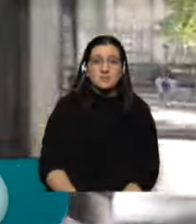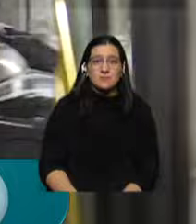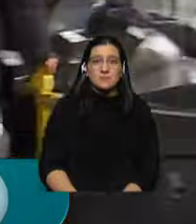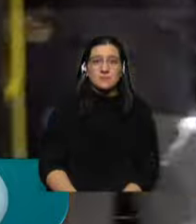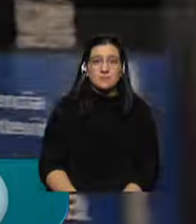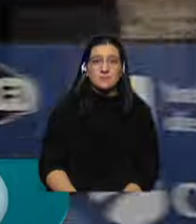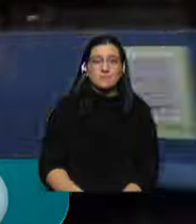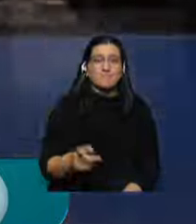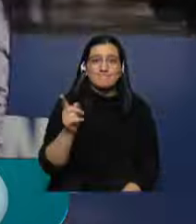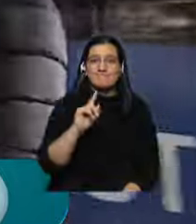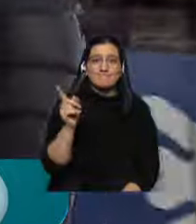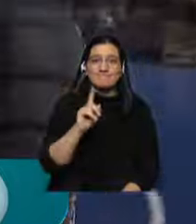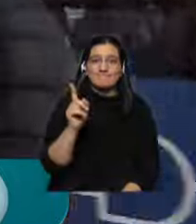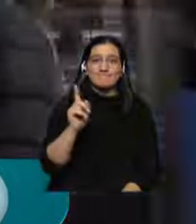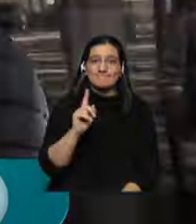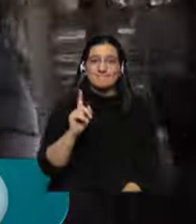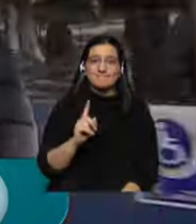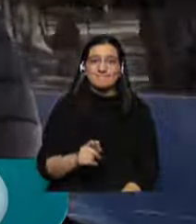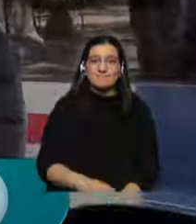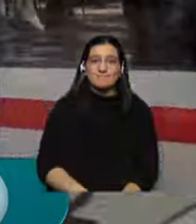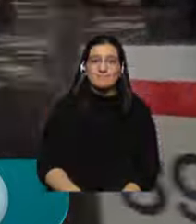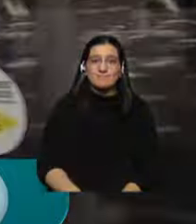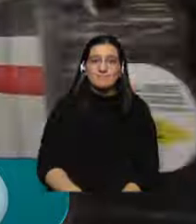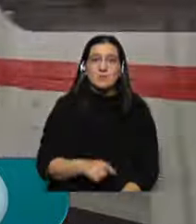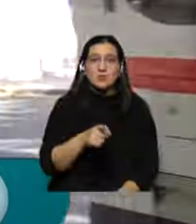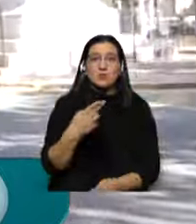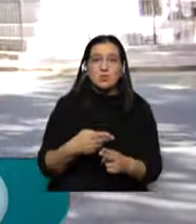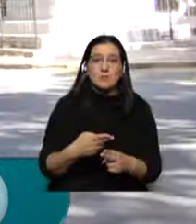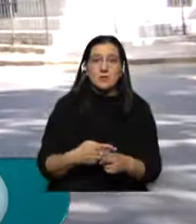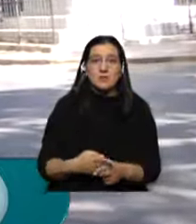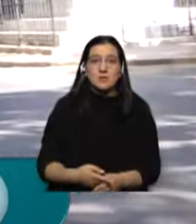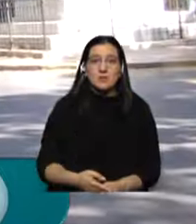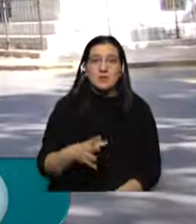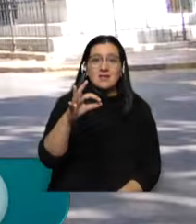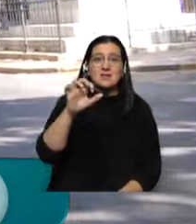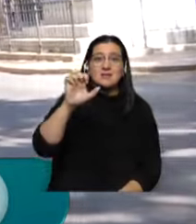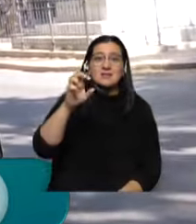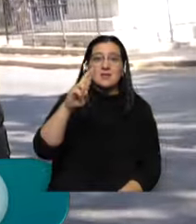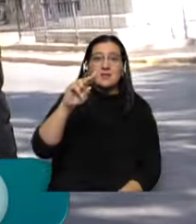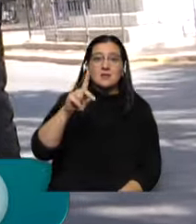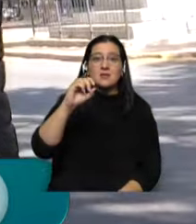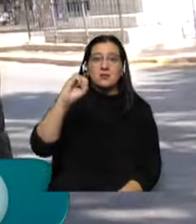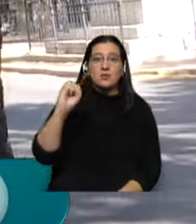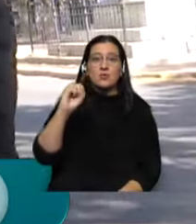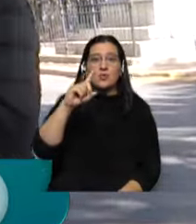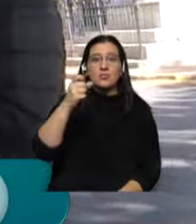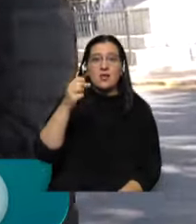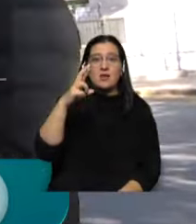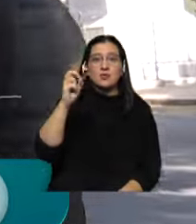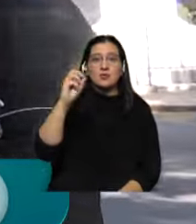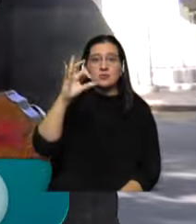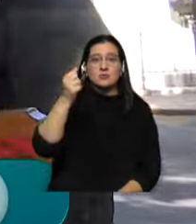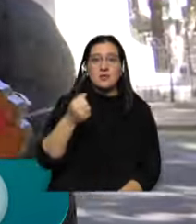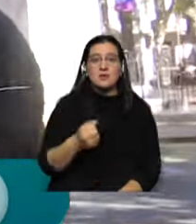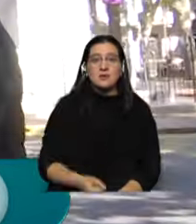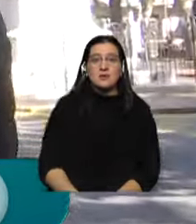me dice que pasa. Creí que sí, pero me decía que pasaba. Caballero, dígame, ¿cómo es su nombre? Mi nombre es Sergio David Carrasco La Rosa. Bueno, tenemos 10 segunditos,